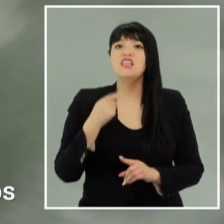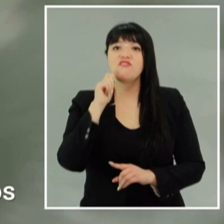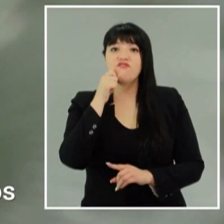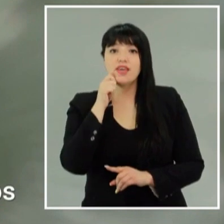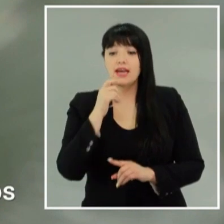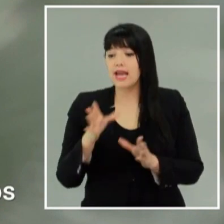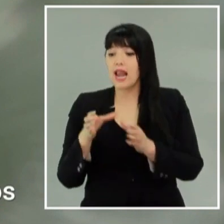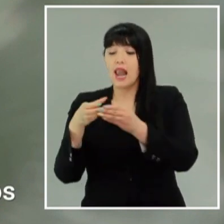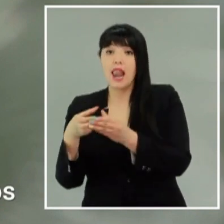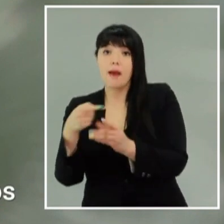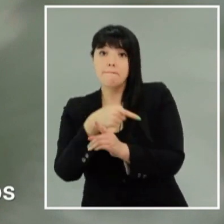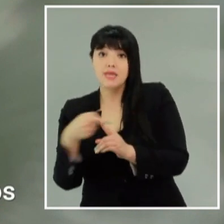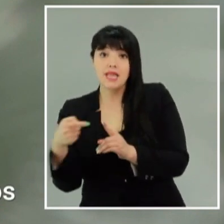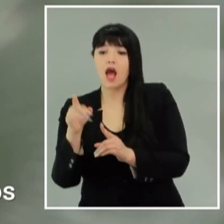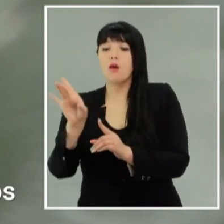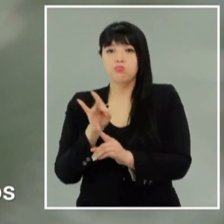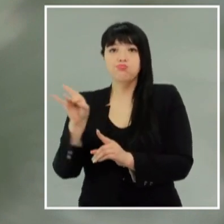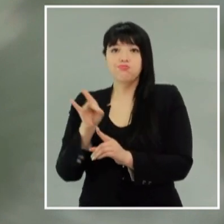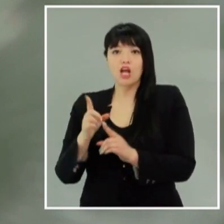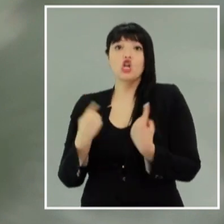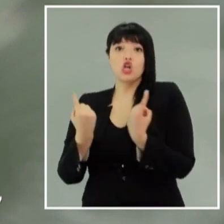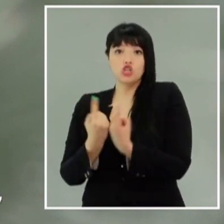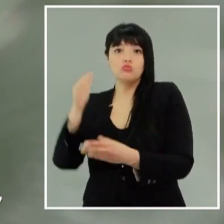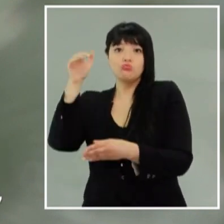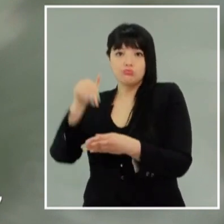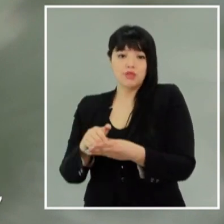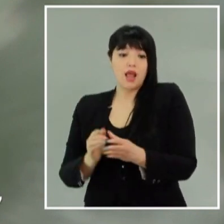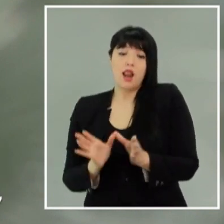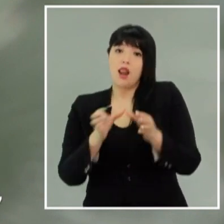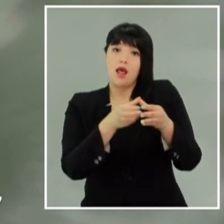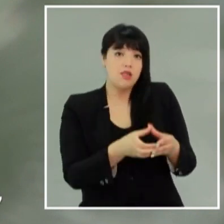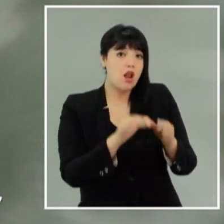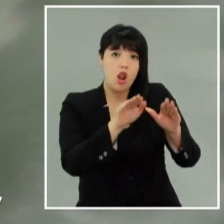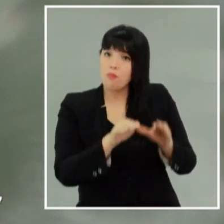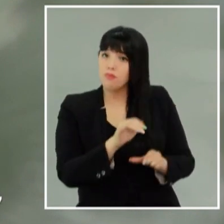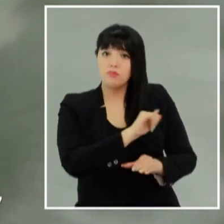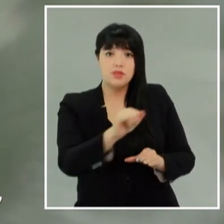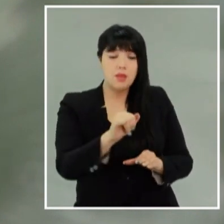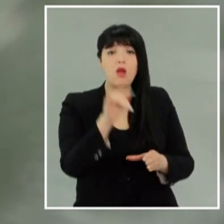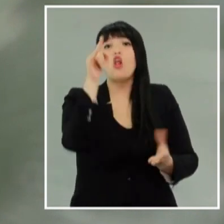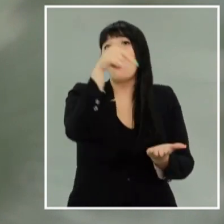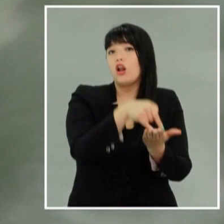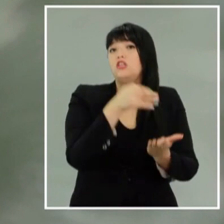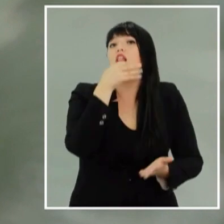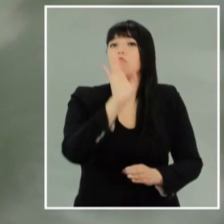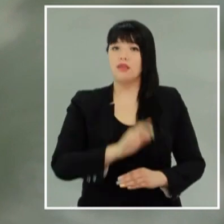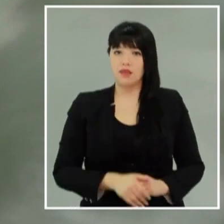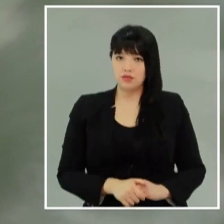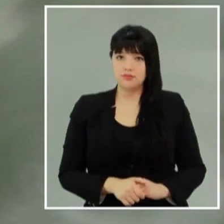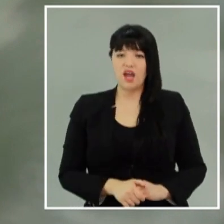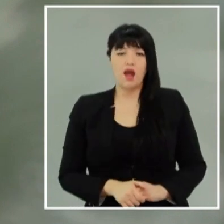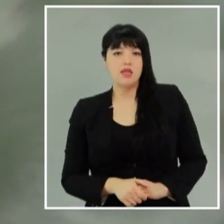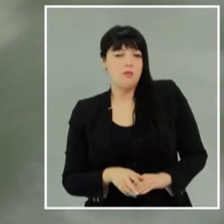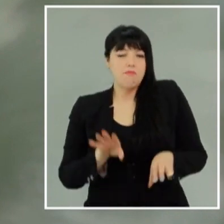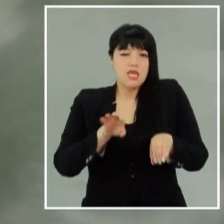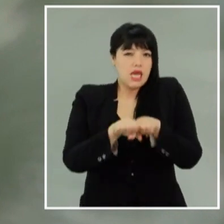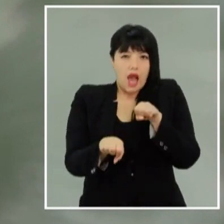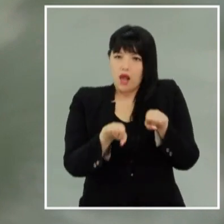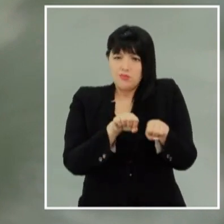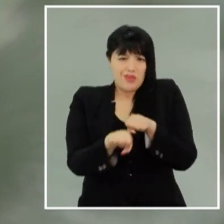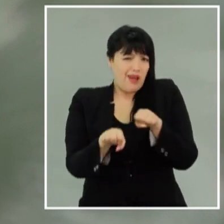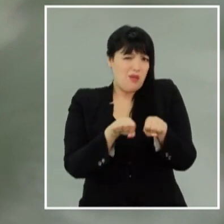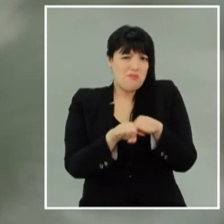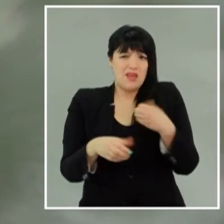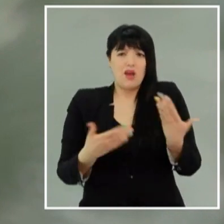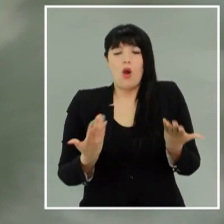que solamente la mitad de los constituyentes lo vamos a elegir nosotros, le dije. La otra mitad van a ser los mismos de siempre, los del Congreso, le dije.